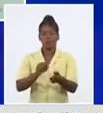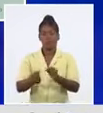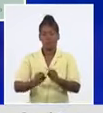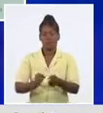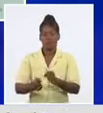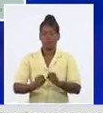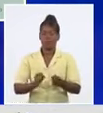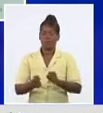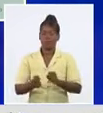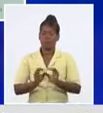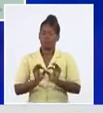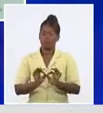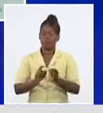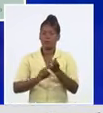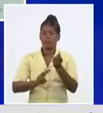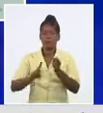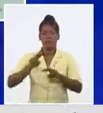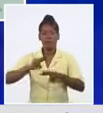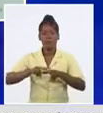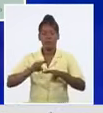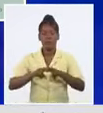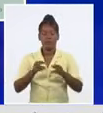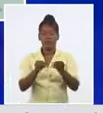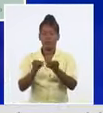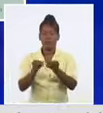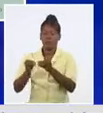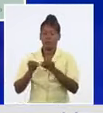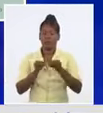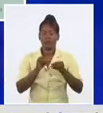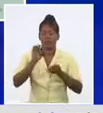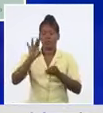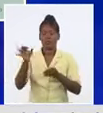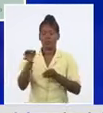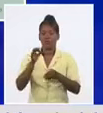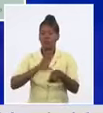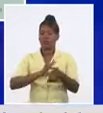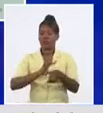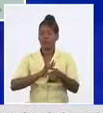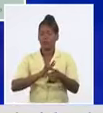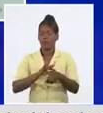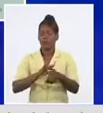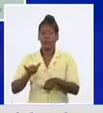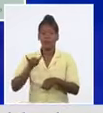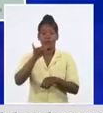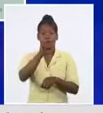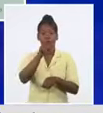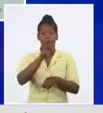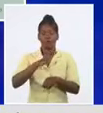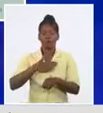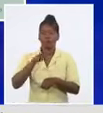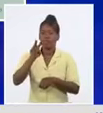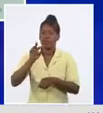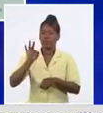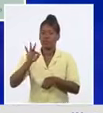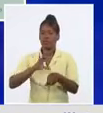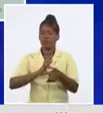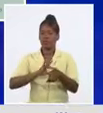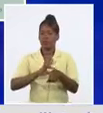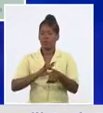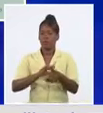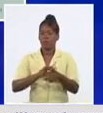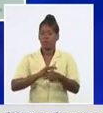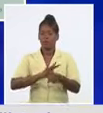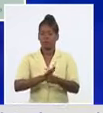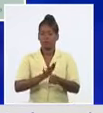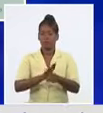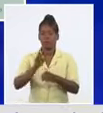jornada anterior y con una transmisión en sus 15 municipios. Boyeros confirma 28 casos, Arroyo Naranjo